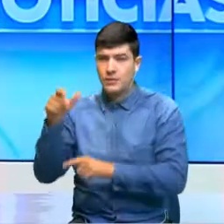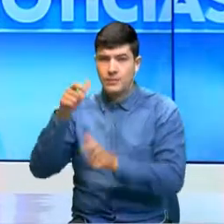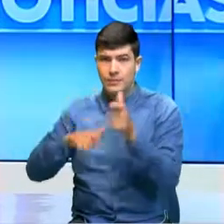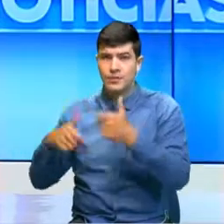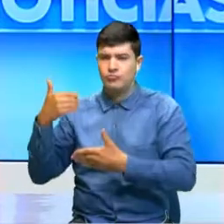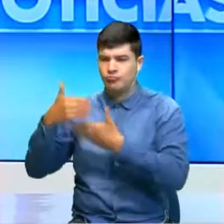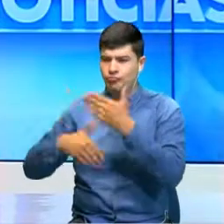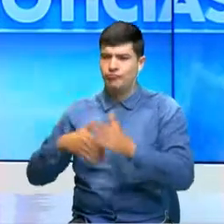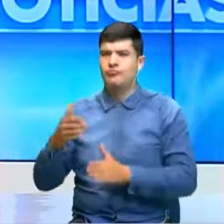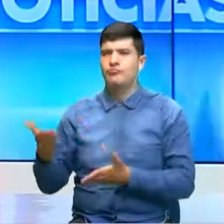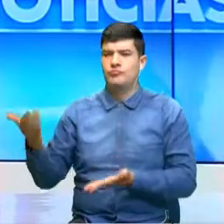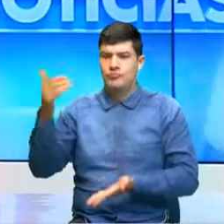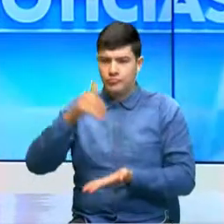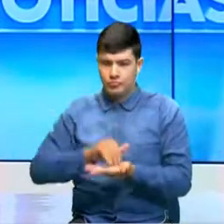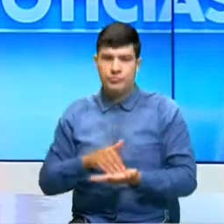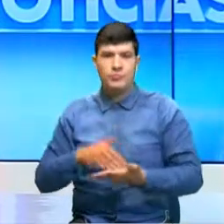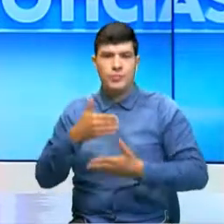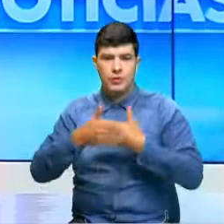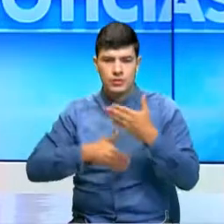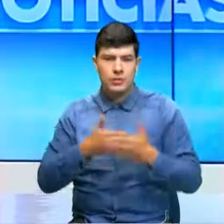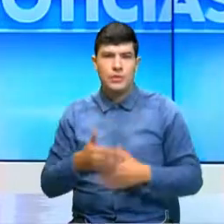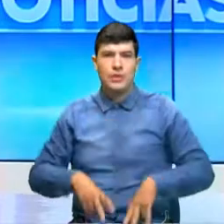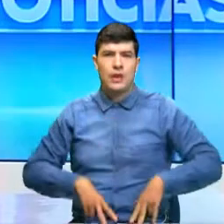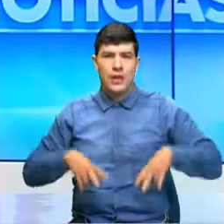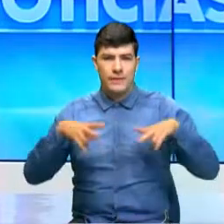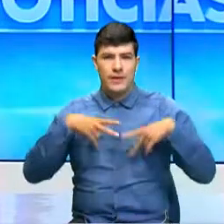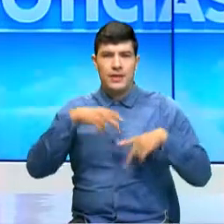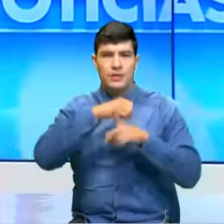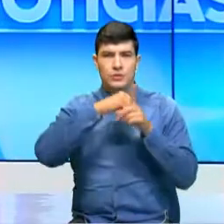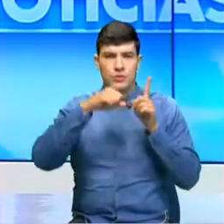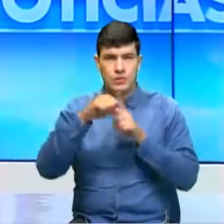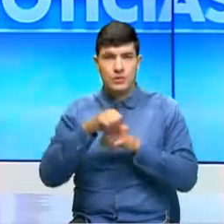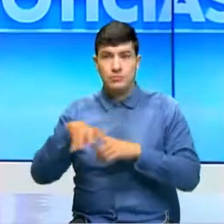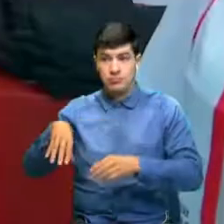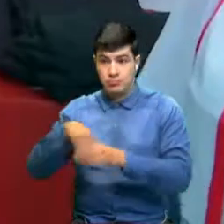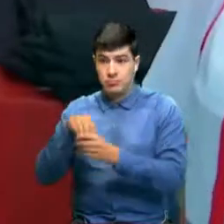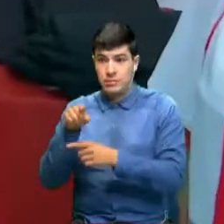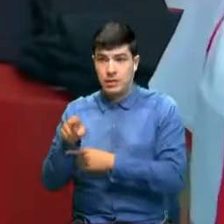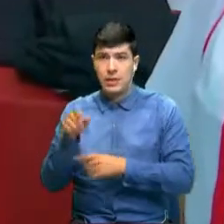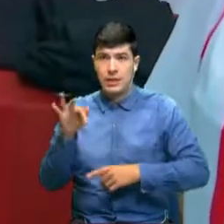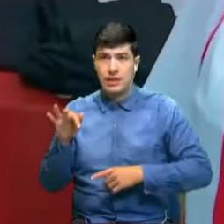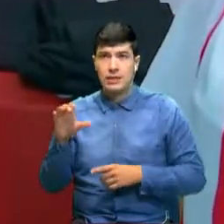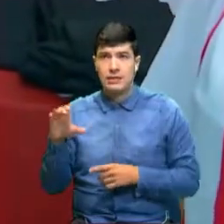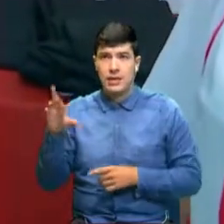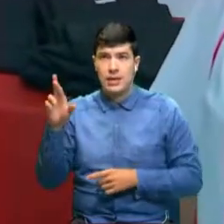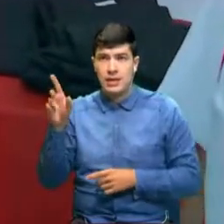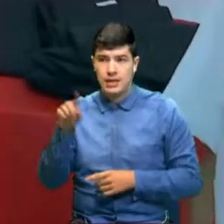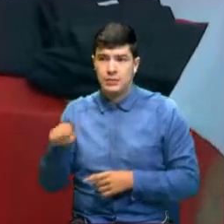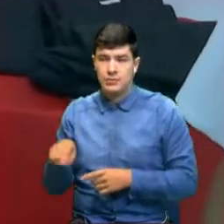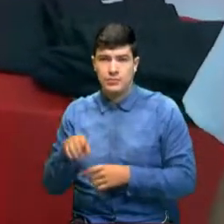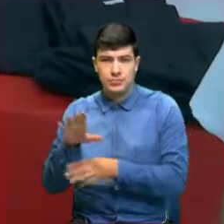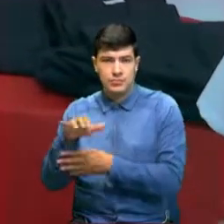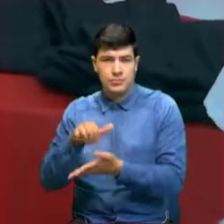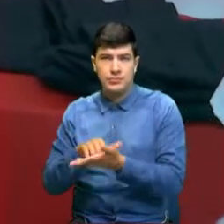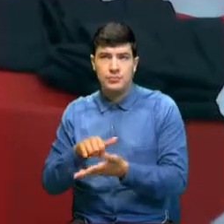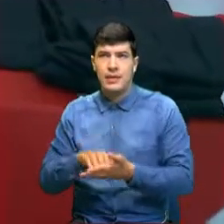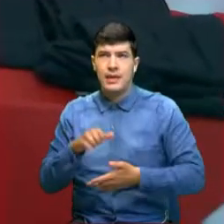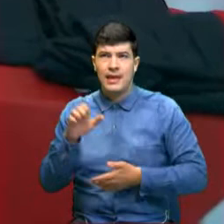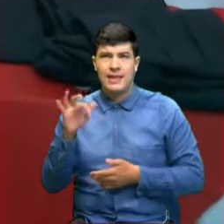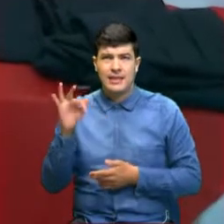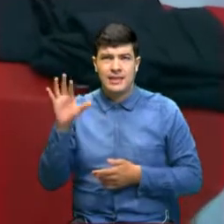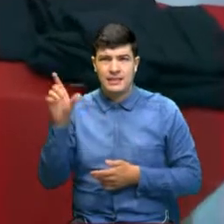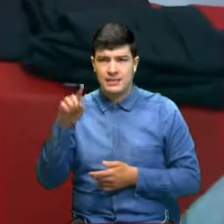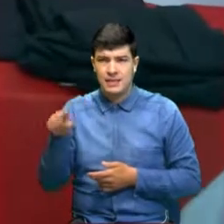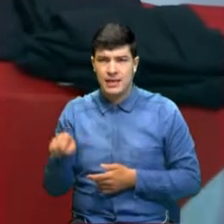reincorporación pertenecientes al etc ere de caño indio 11 reincorporados pertenecientes al etc ere caño